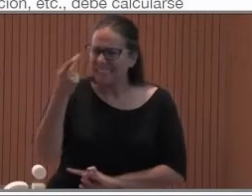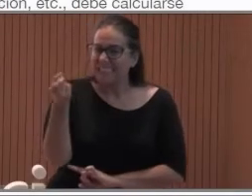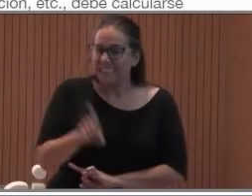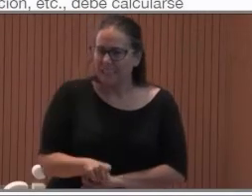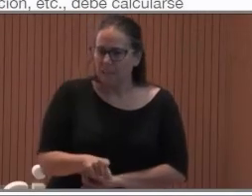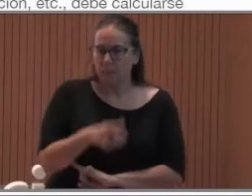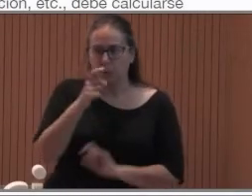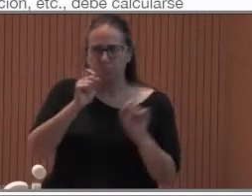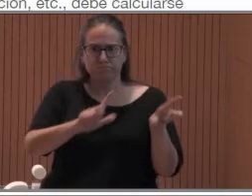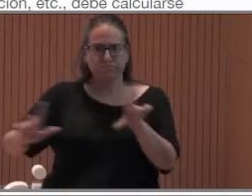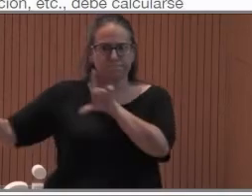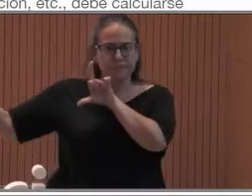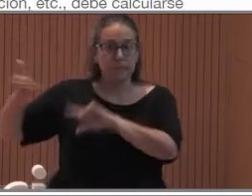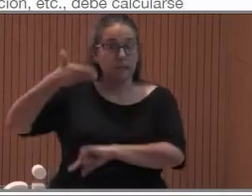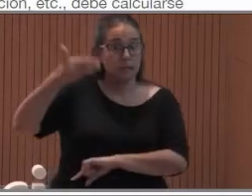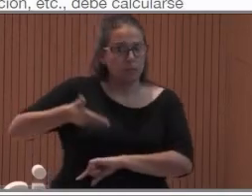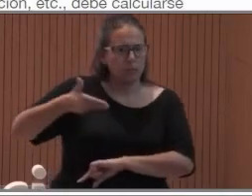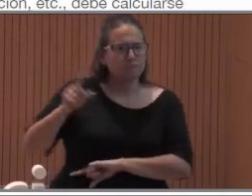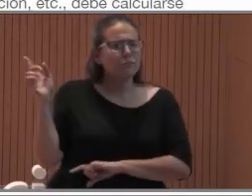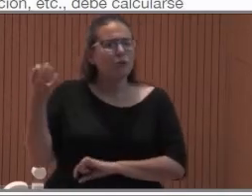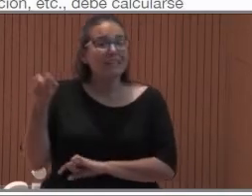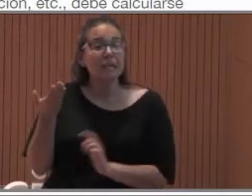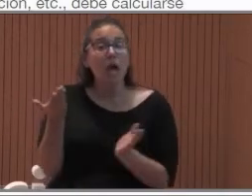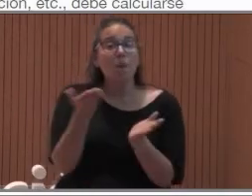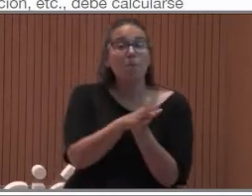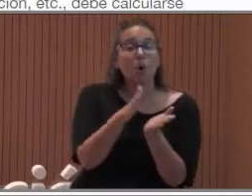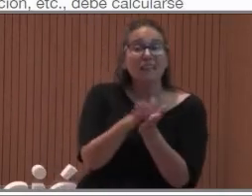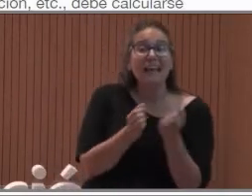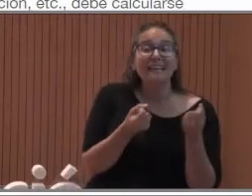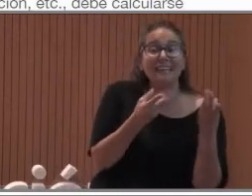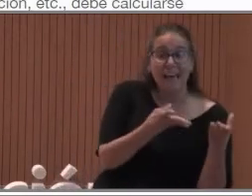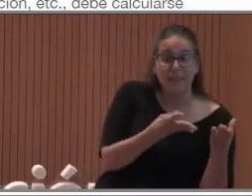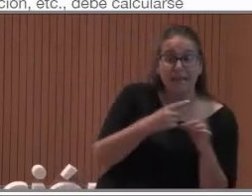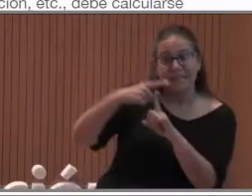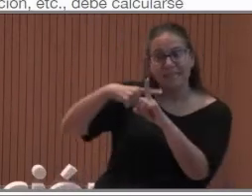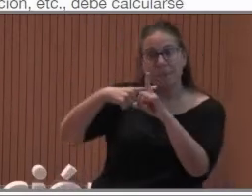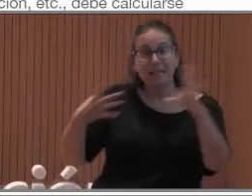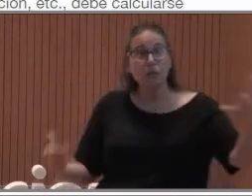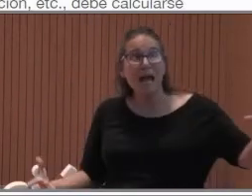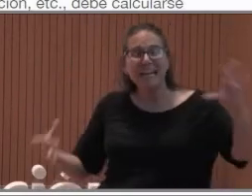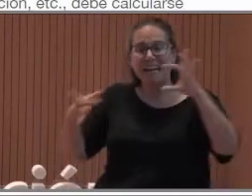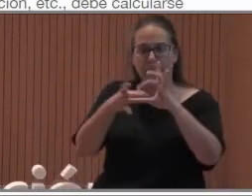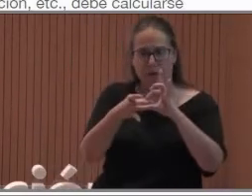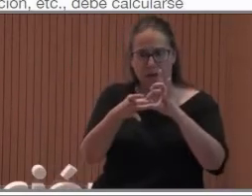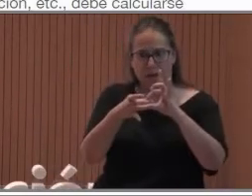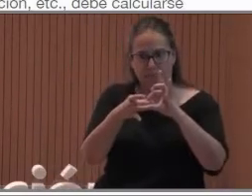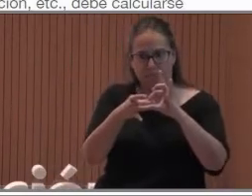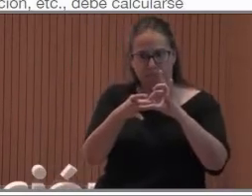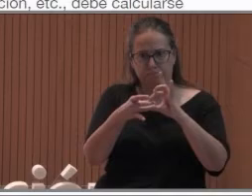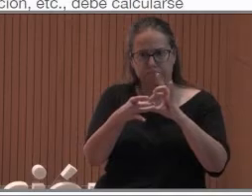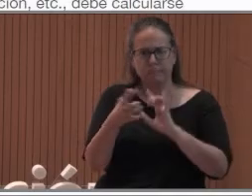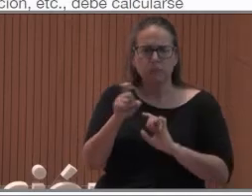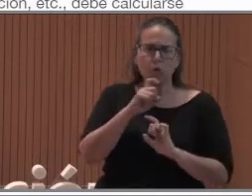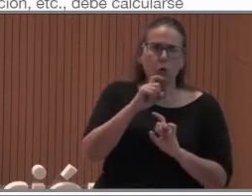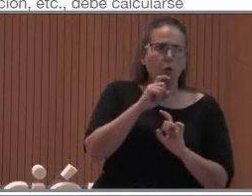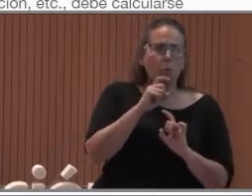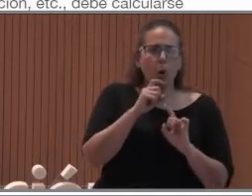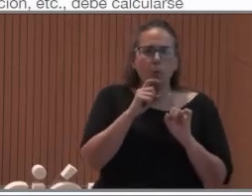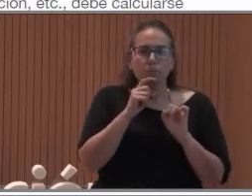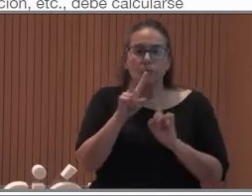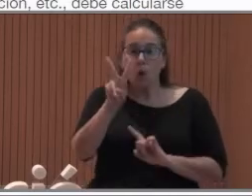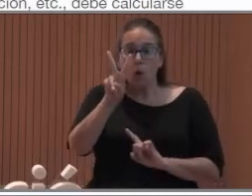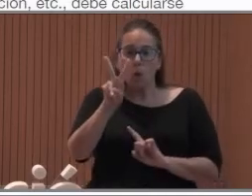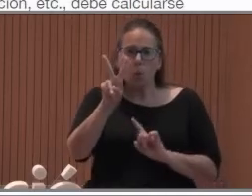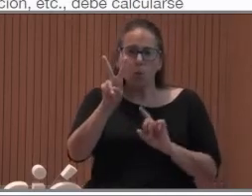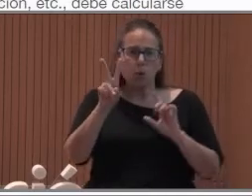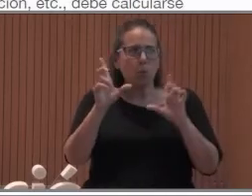la clave para entender todo. Es la que relaciona la mortalidad con las temperaturas. Y es una especie de U achatada que no es